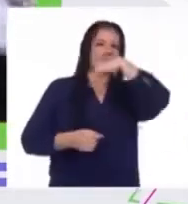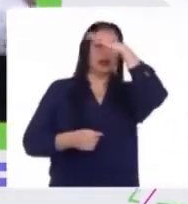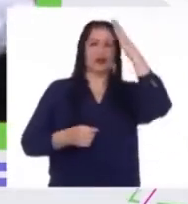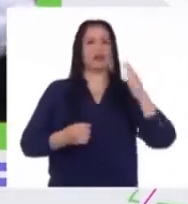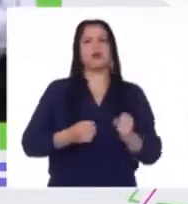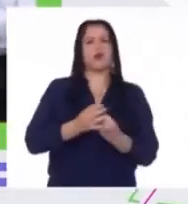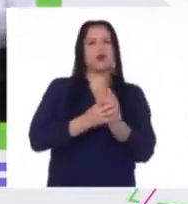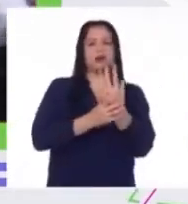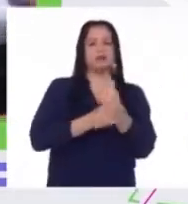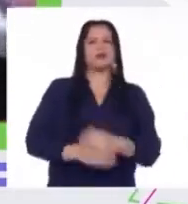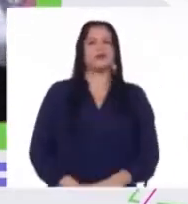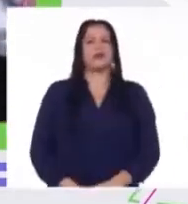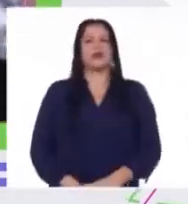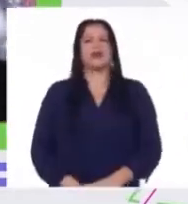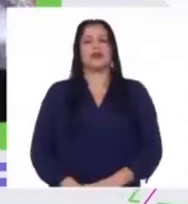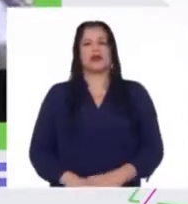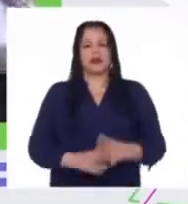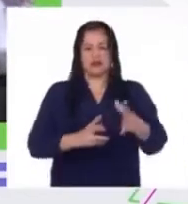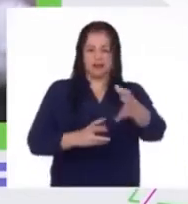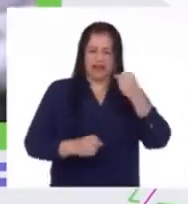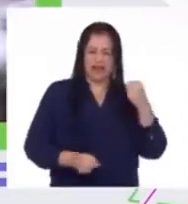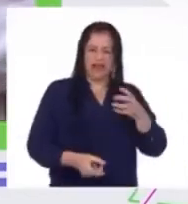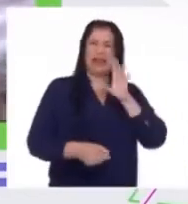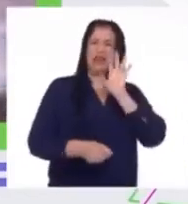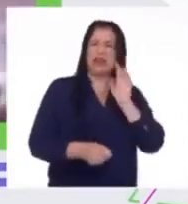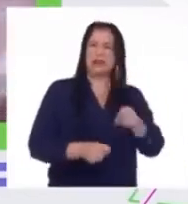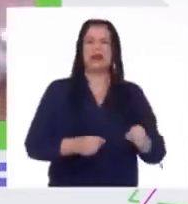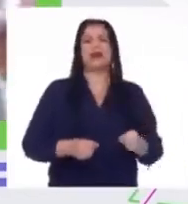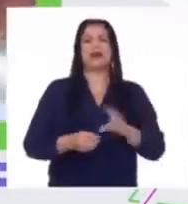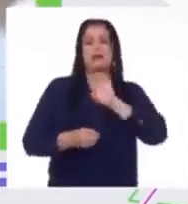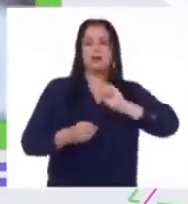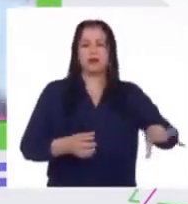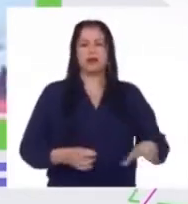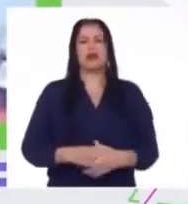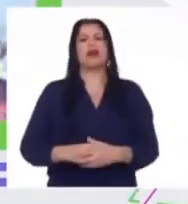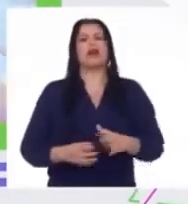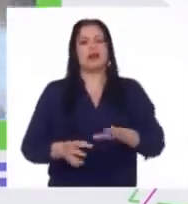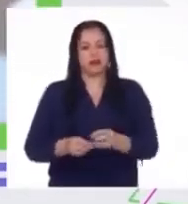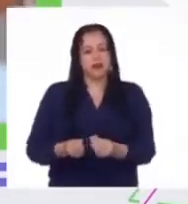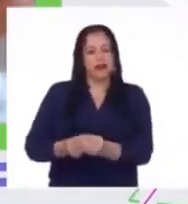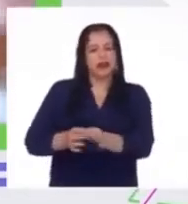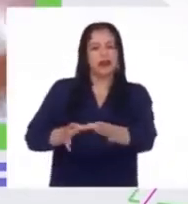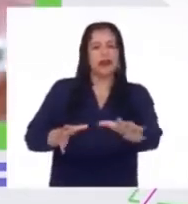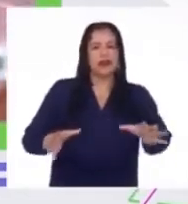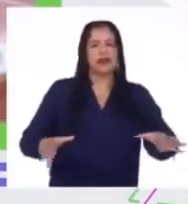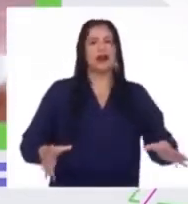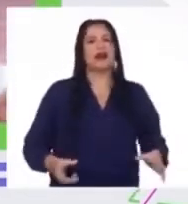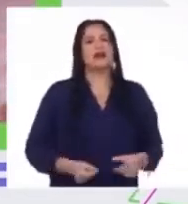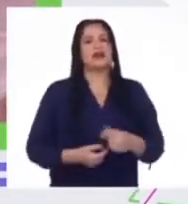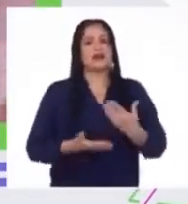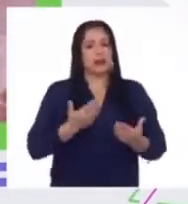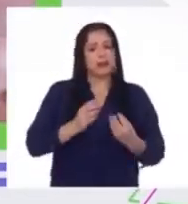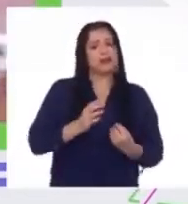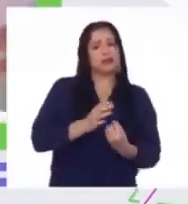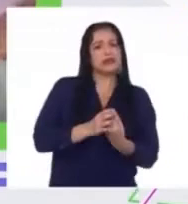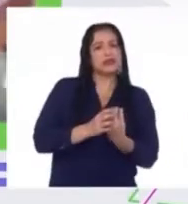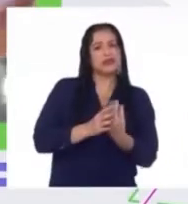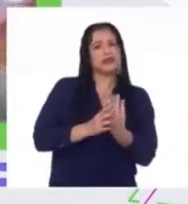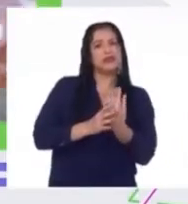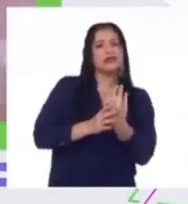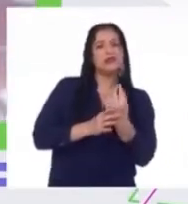nunca florecerá. La mala hierba, bótala ya, sobre la arena, sacarla ya. Si es